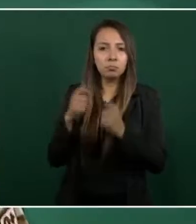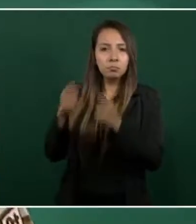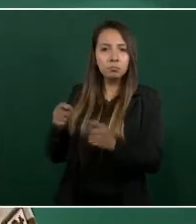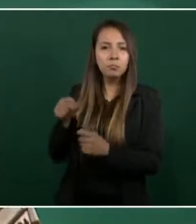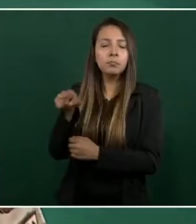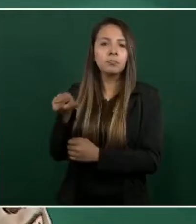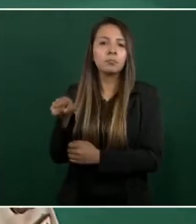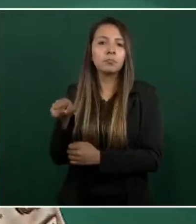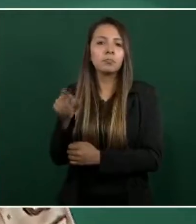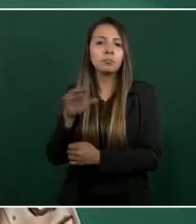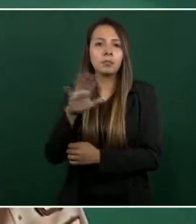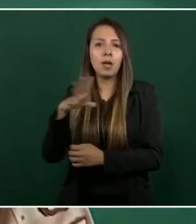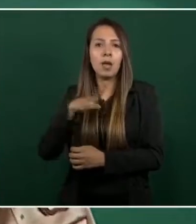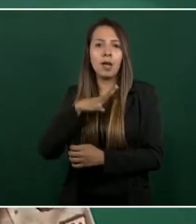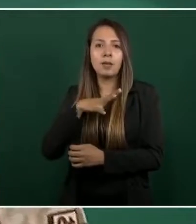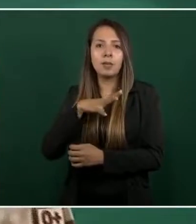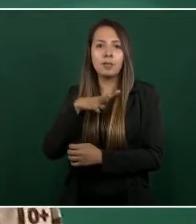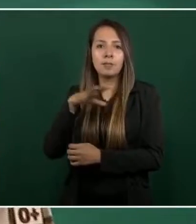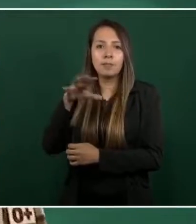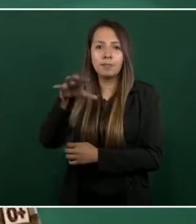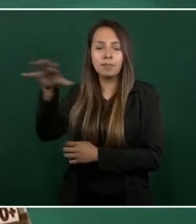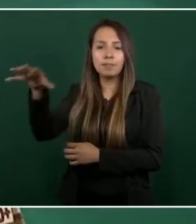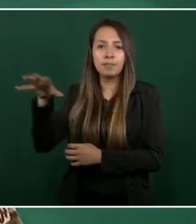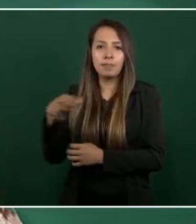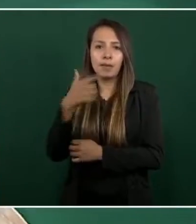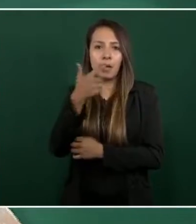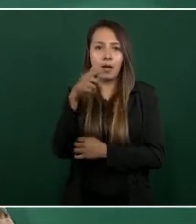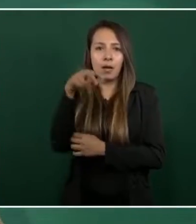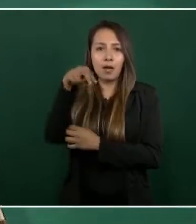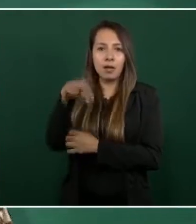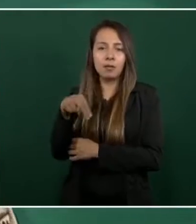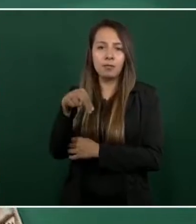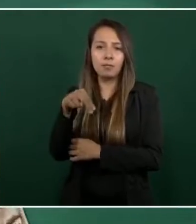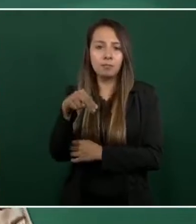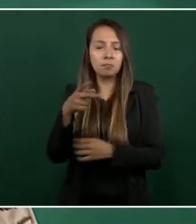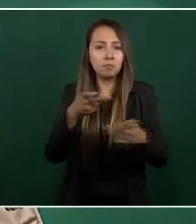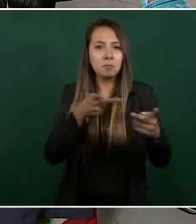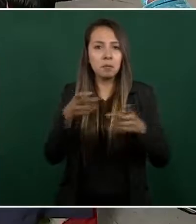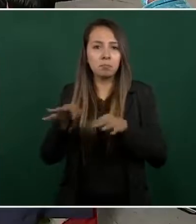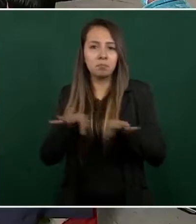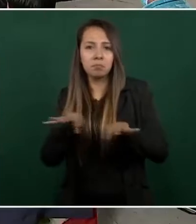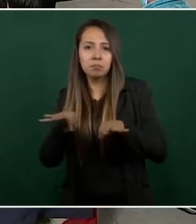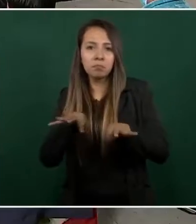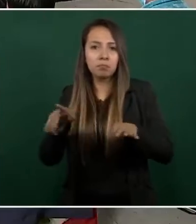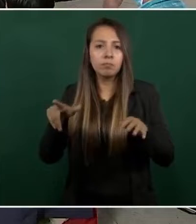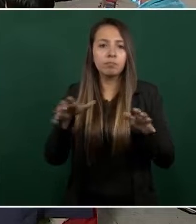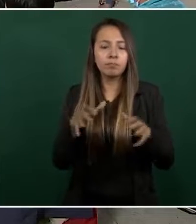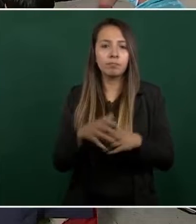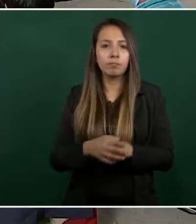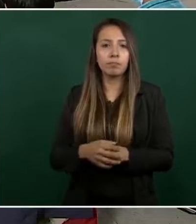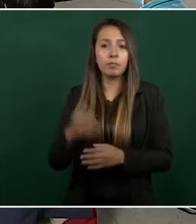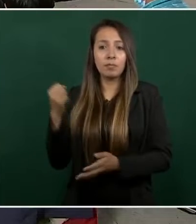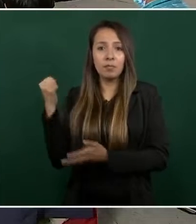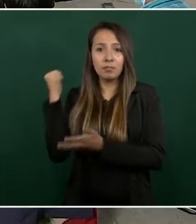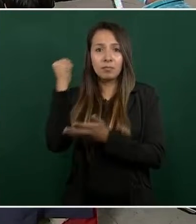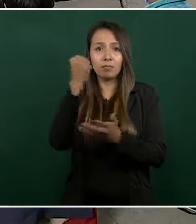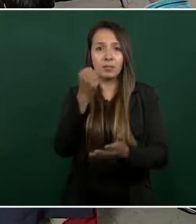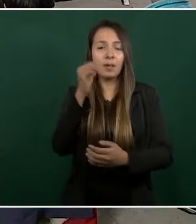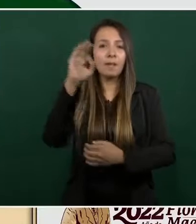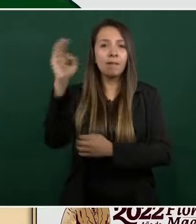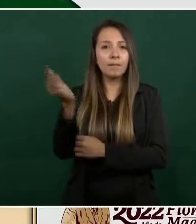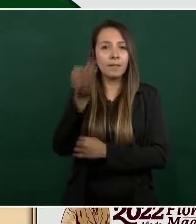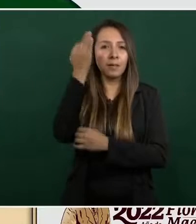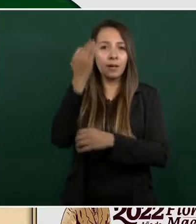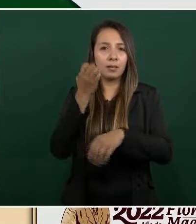encuentran las compañías de Guardia Nacional operando. En cuanto a asignación de recursos federales y estatales en